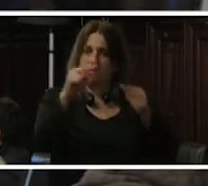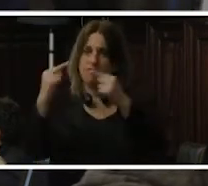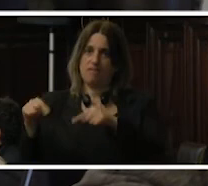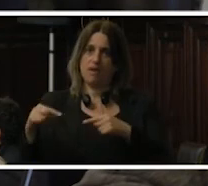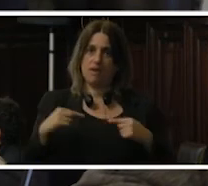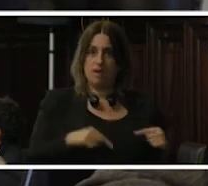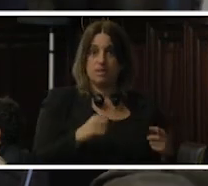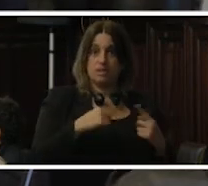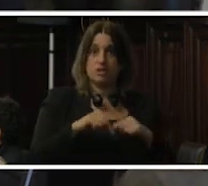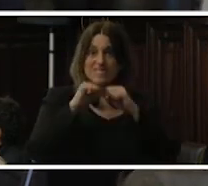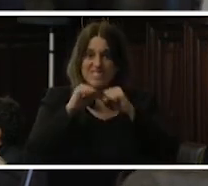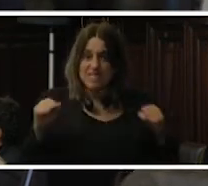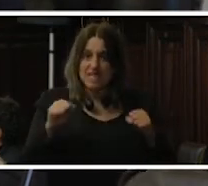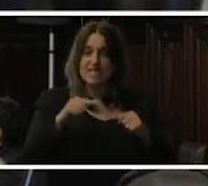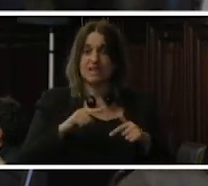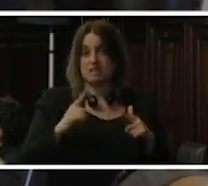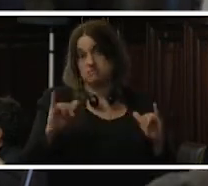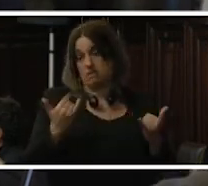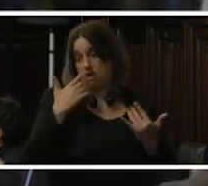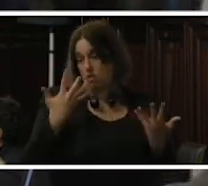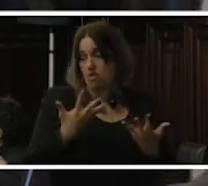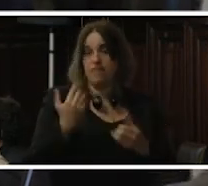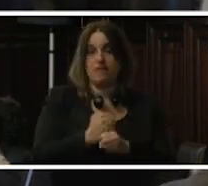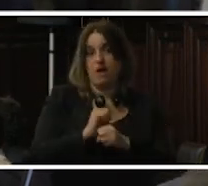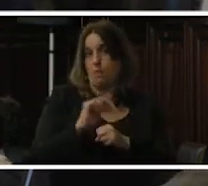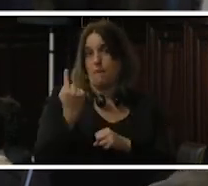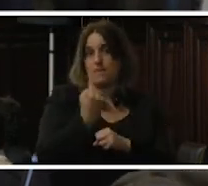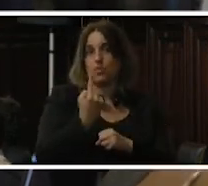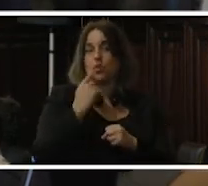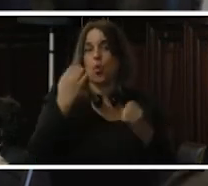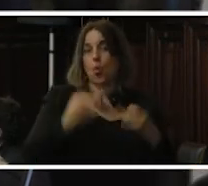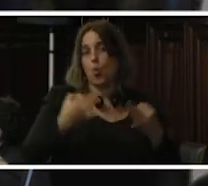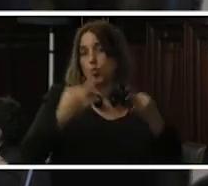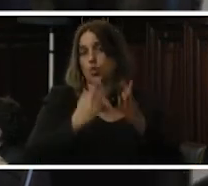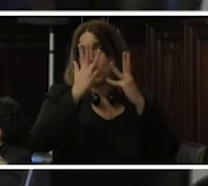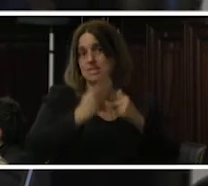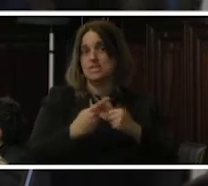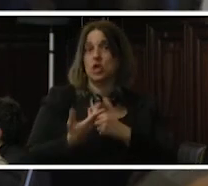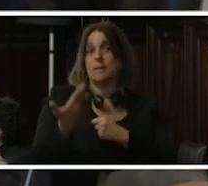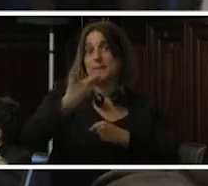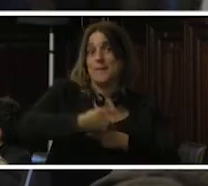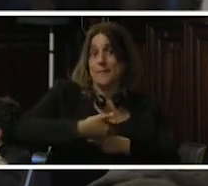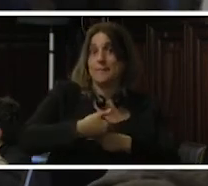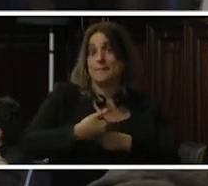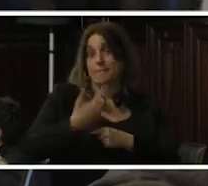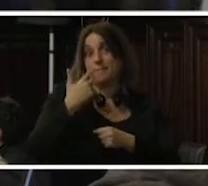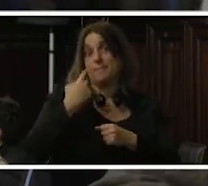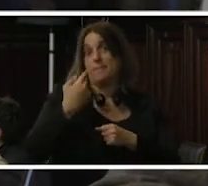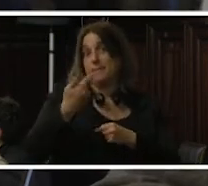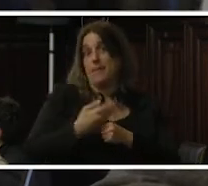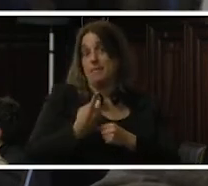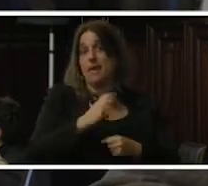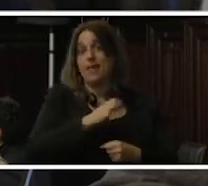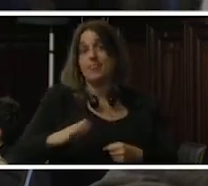Estado, la Secretaría Ejecutiva ha estado trabajando en estos minutos con las organizaciones peticionarias y también con el